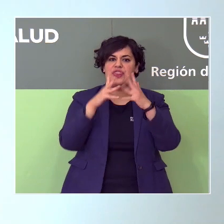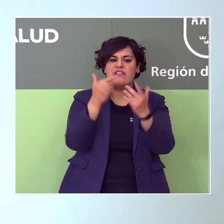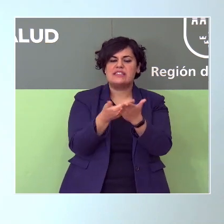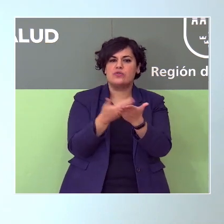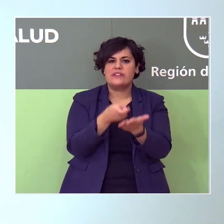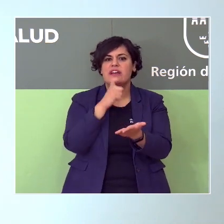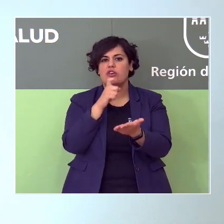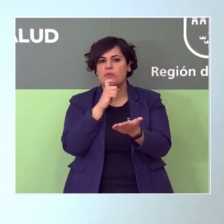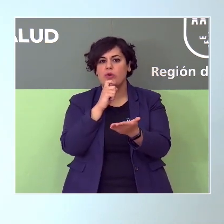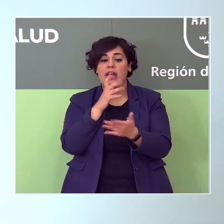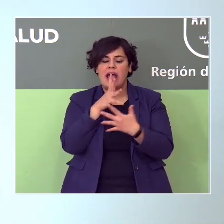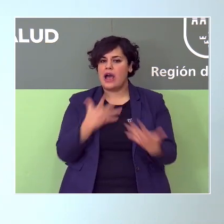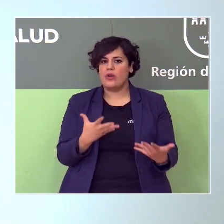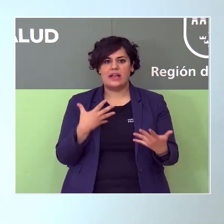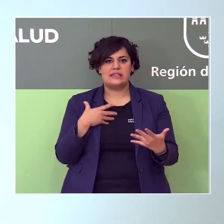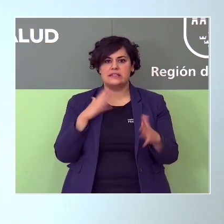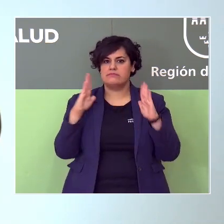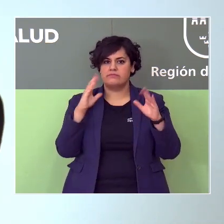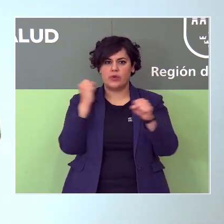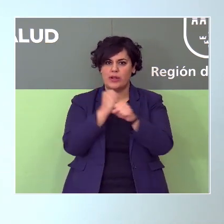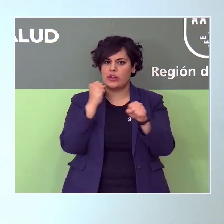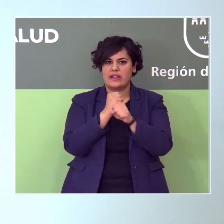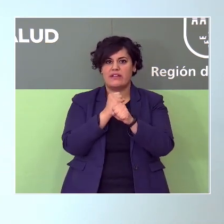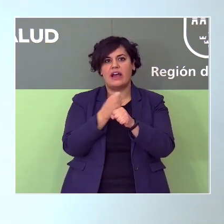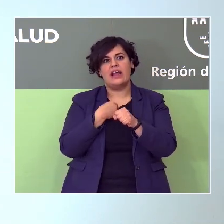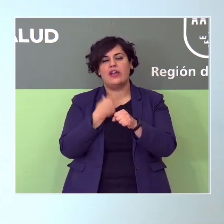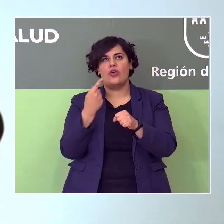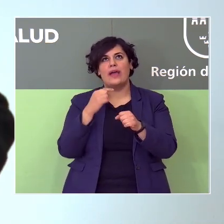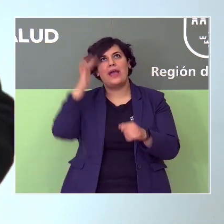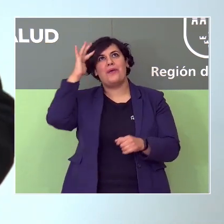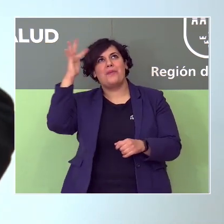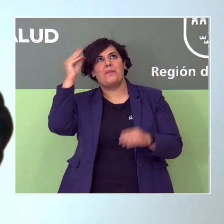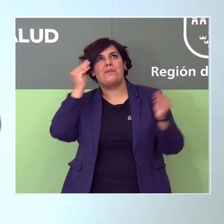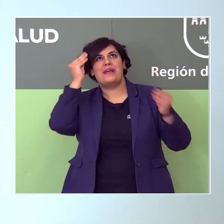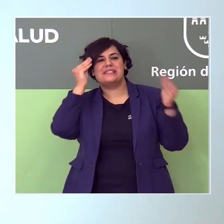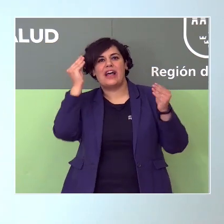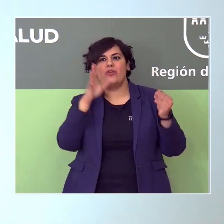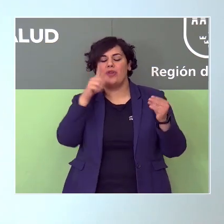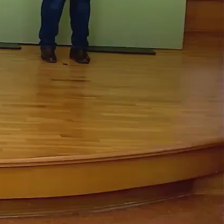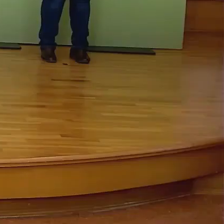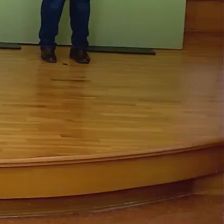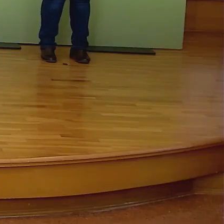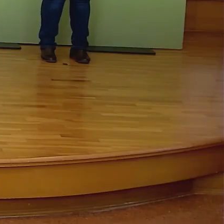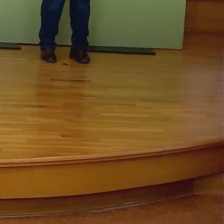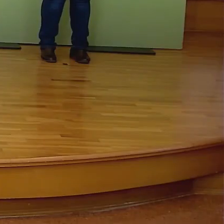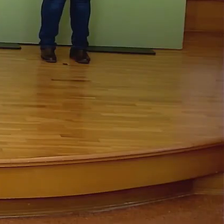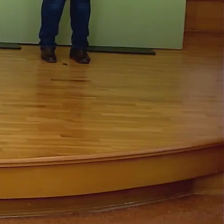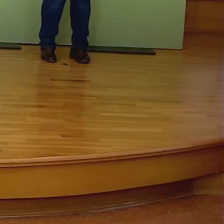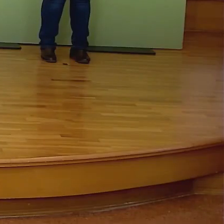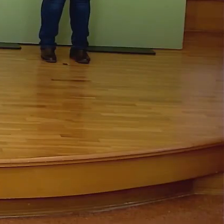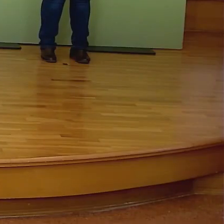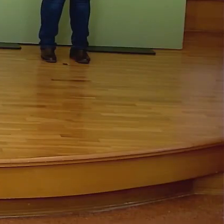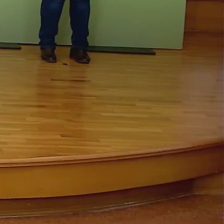creo que ahora mismo es el momento del trabajo y no de estar elucubrando o teniendo hipótesis relativas a eso. Pregunta de Cartagena de